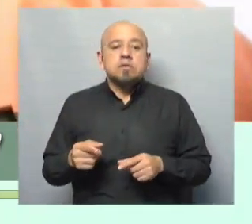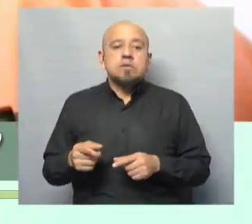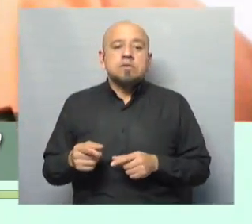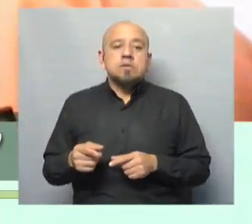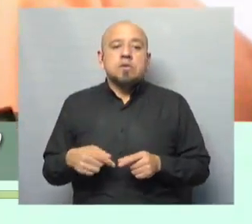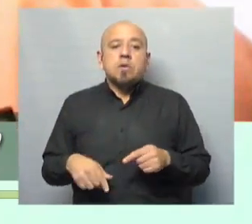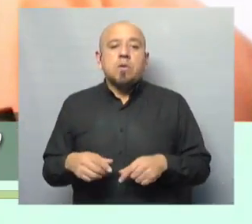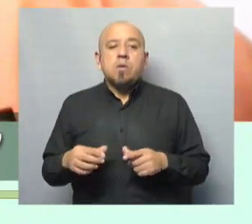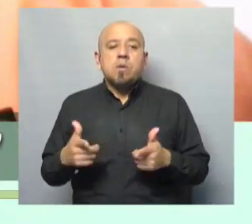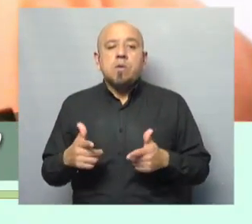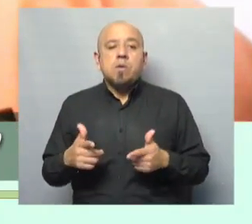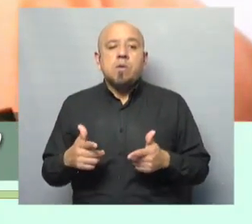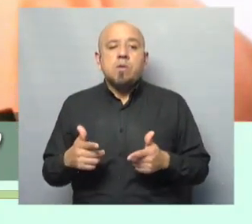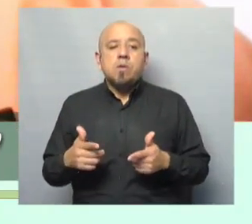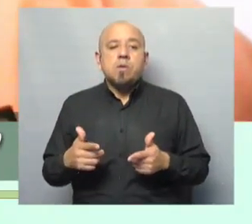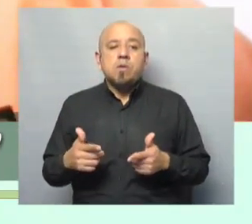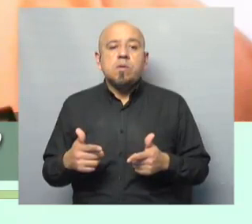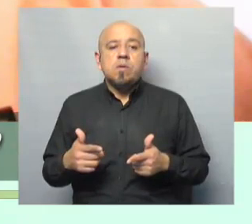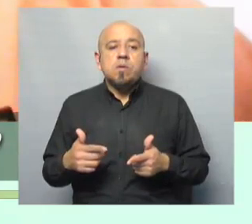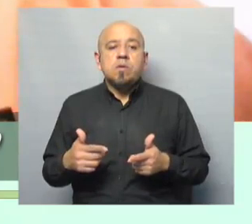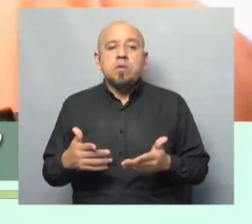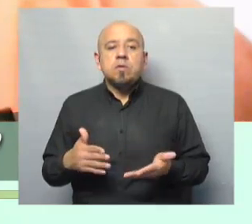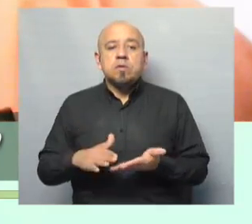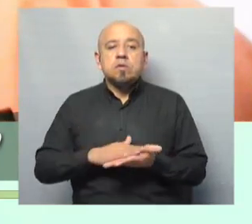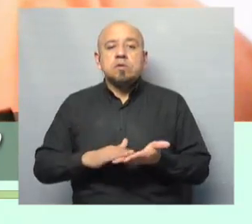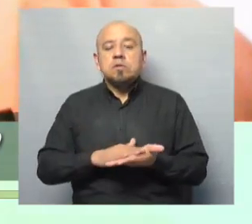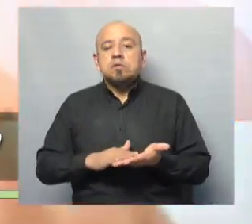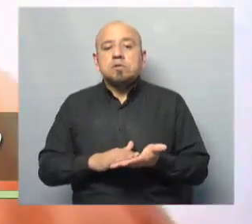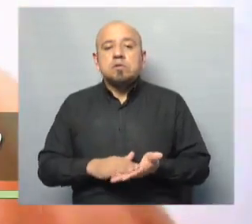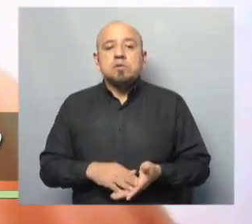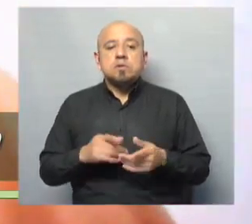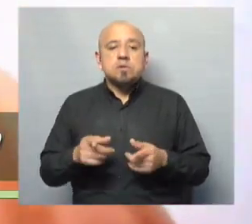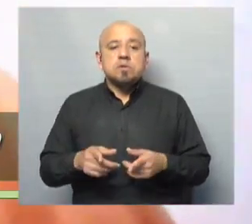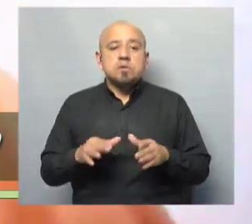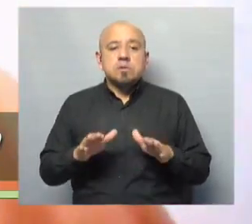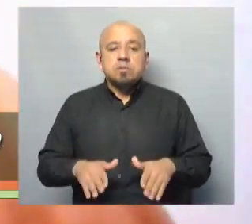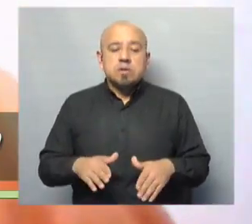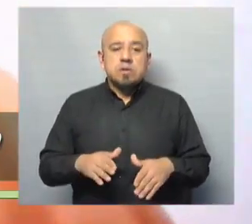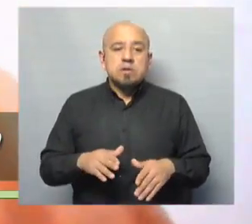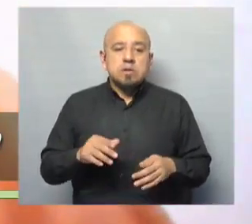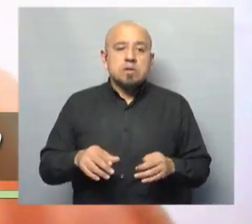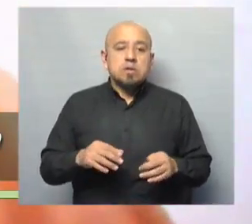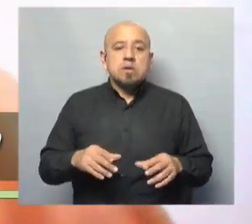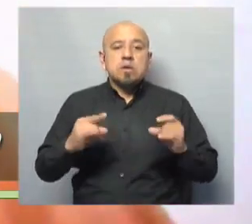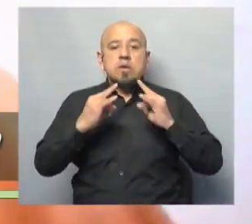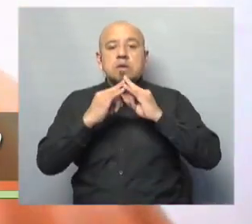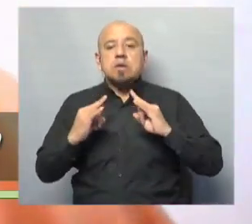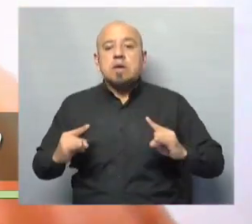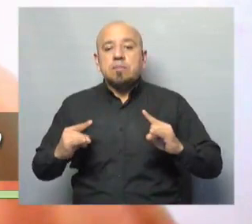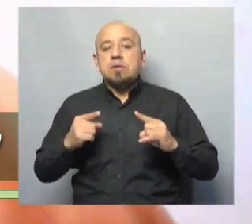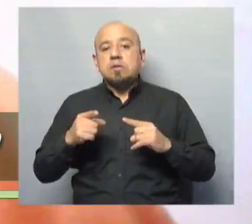ningún tipo de d condiciones habitacionales para pernoctar vivían en carpas